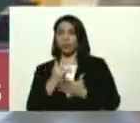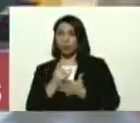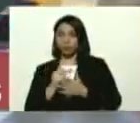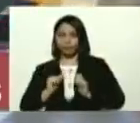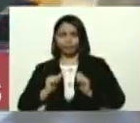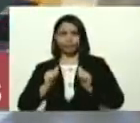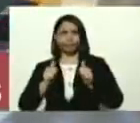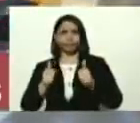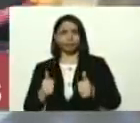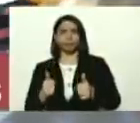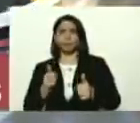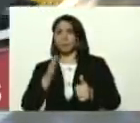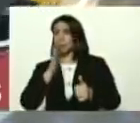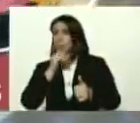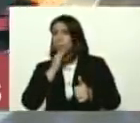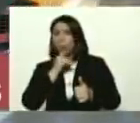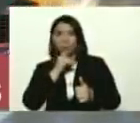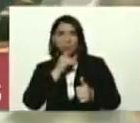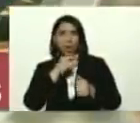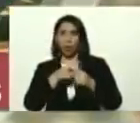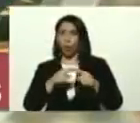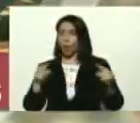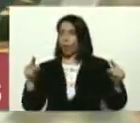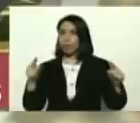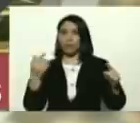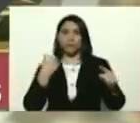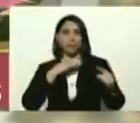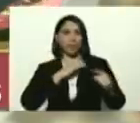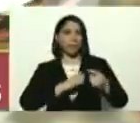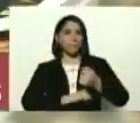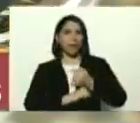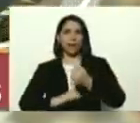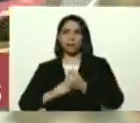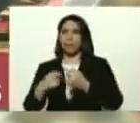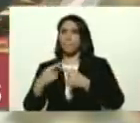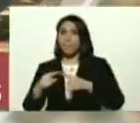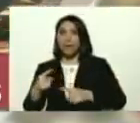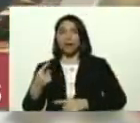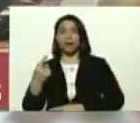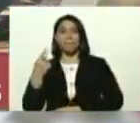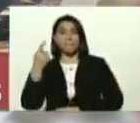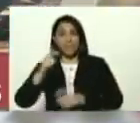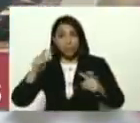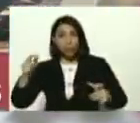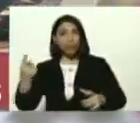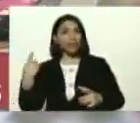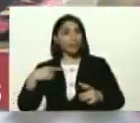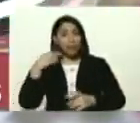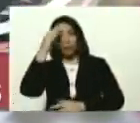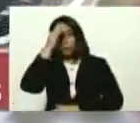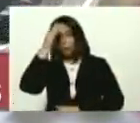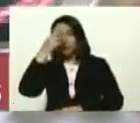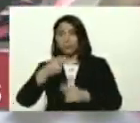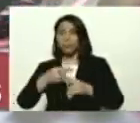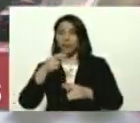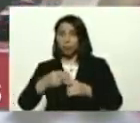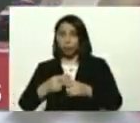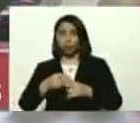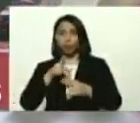Inició, no tenía otra enfermedad de base, para que la gente tenga conciencia de lo peligroso que es este